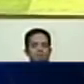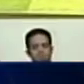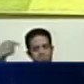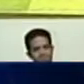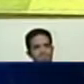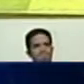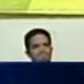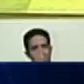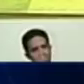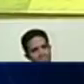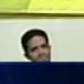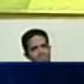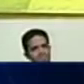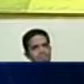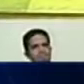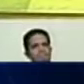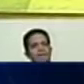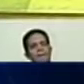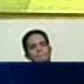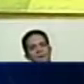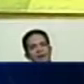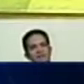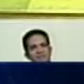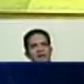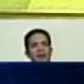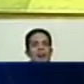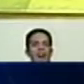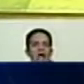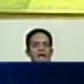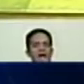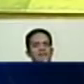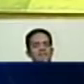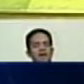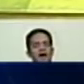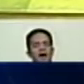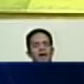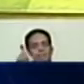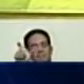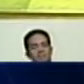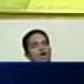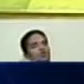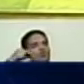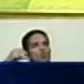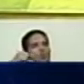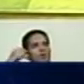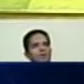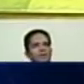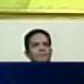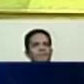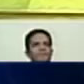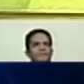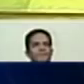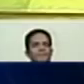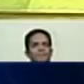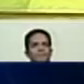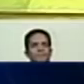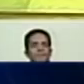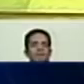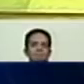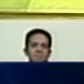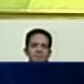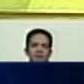ante la prensa, en la Casa Antonio José de Sucre. Queríamos en primer lugar decir que